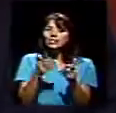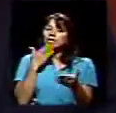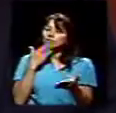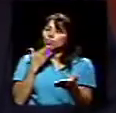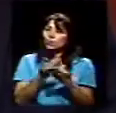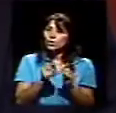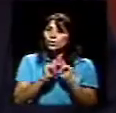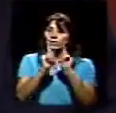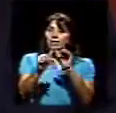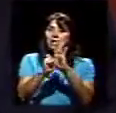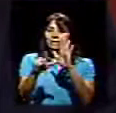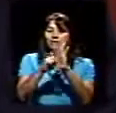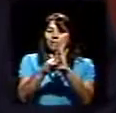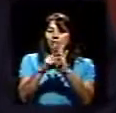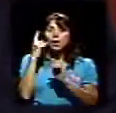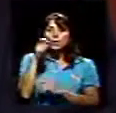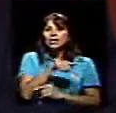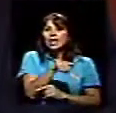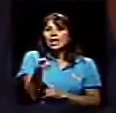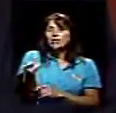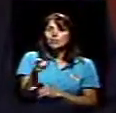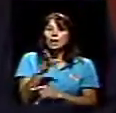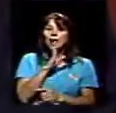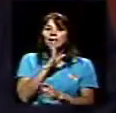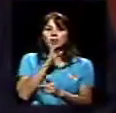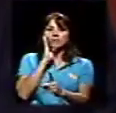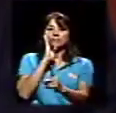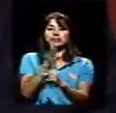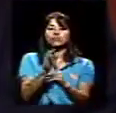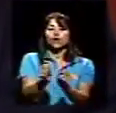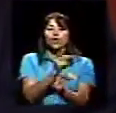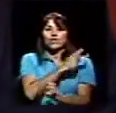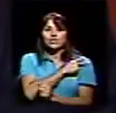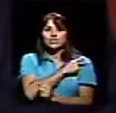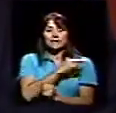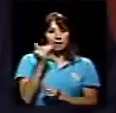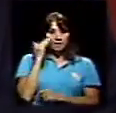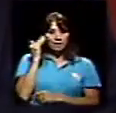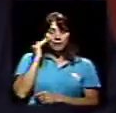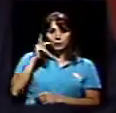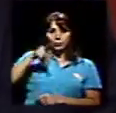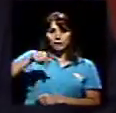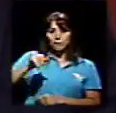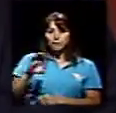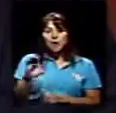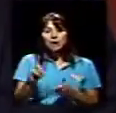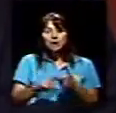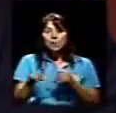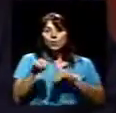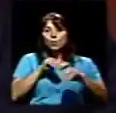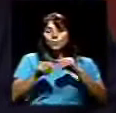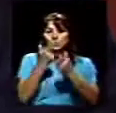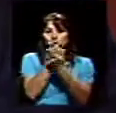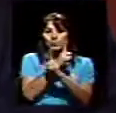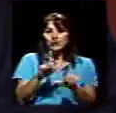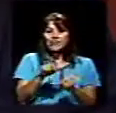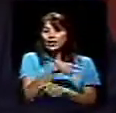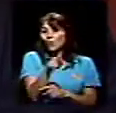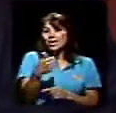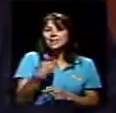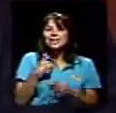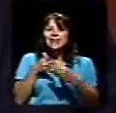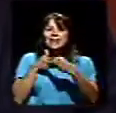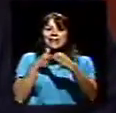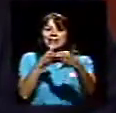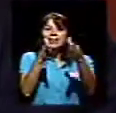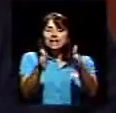negociar directamente con los jefes, sobre todo sabiendo que en el PAC y en el Movimiento Libertario hay líderes indiscutibles y se hace lo que ellos dicen. Y